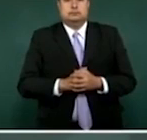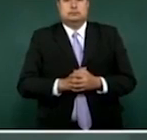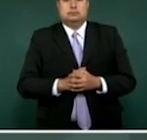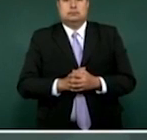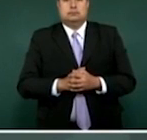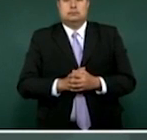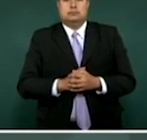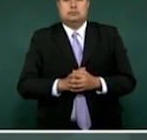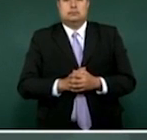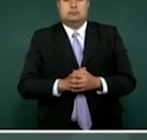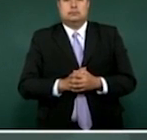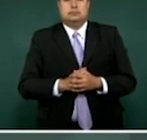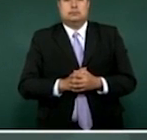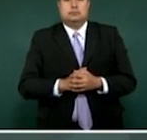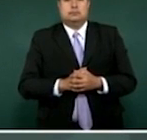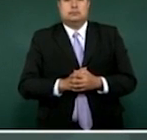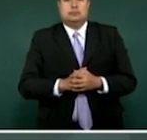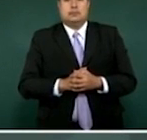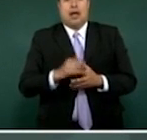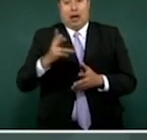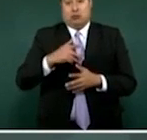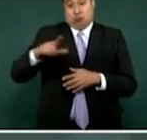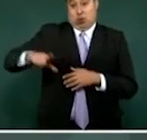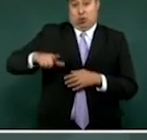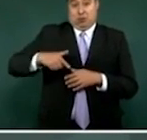robo al erario,